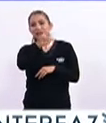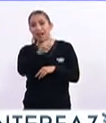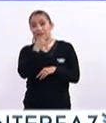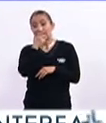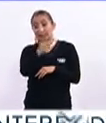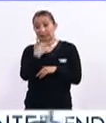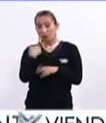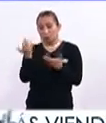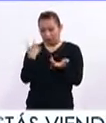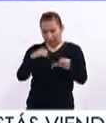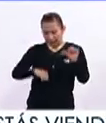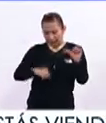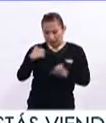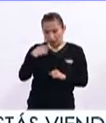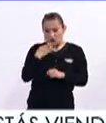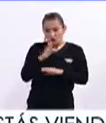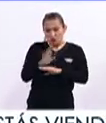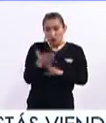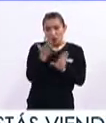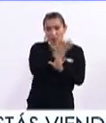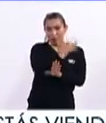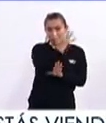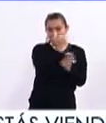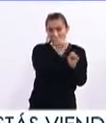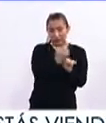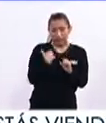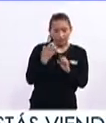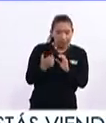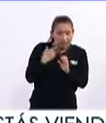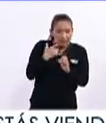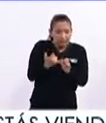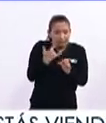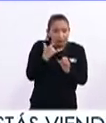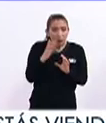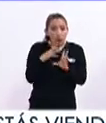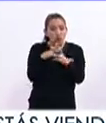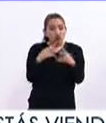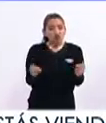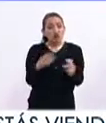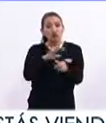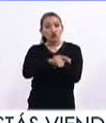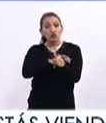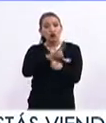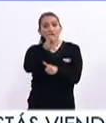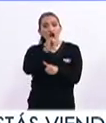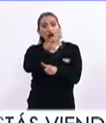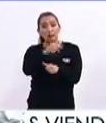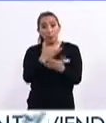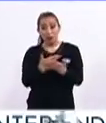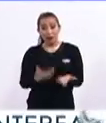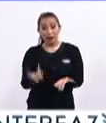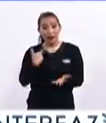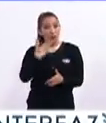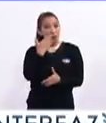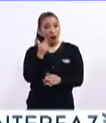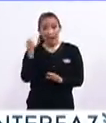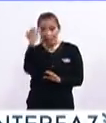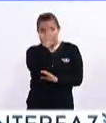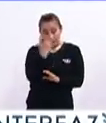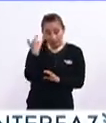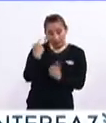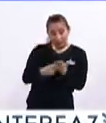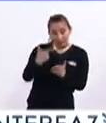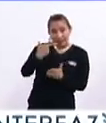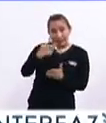las acciones de conservación han evitado desde hace 50 años la desaparición de la tortuga lora, pero actualmente no se cuentan con